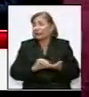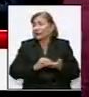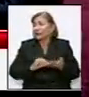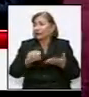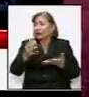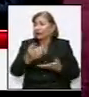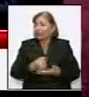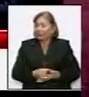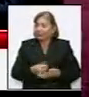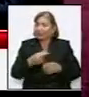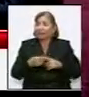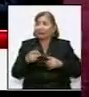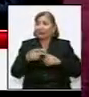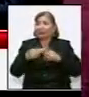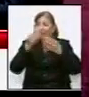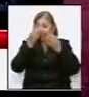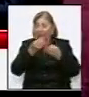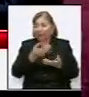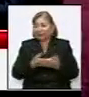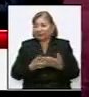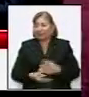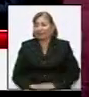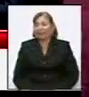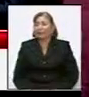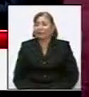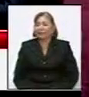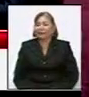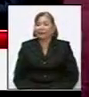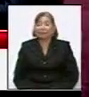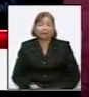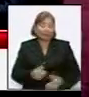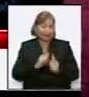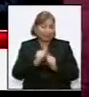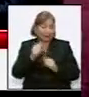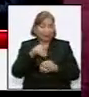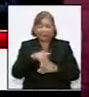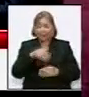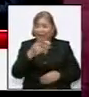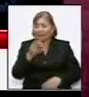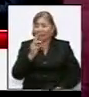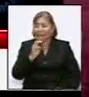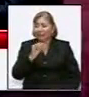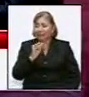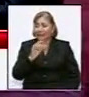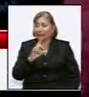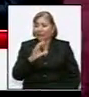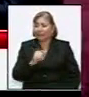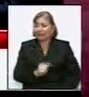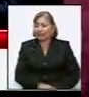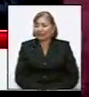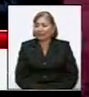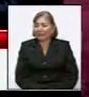recogido en diferentes aportes de cada uno pasamos al otro como el asistente de la unidad